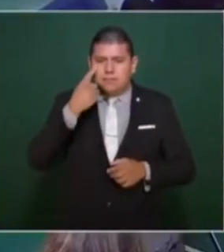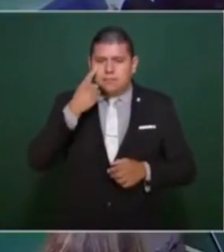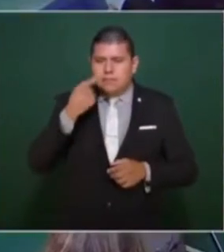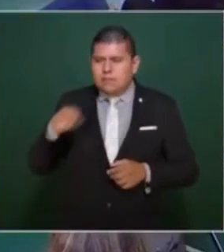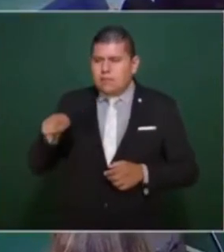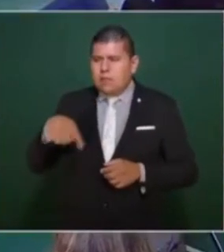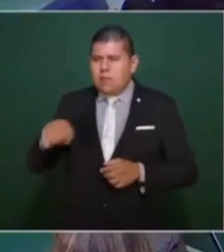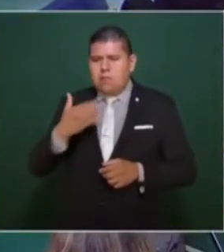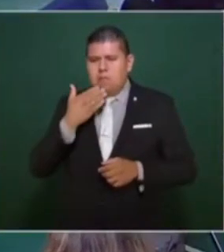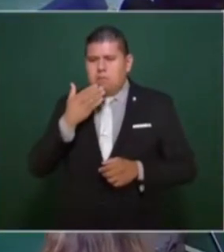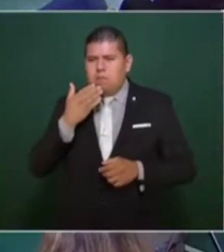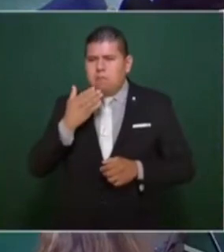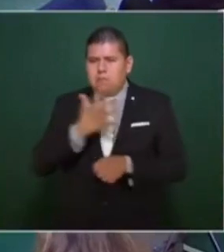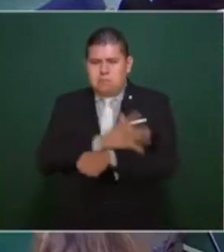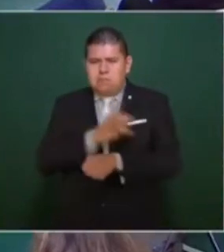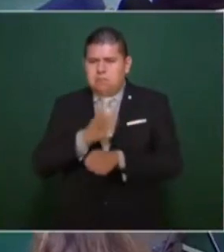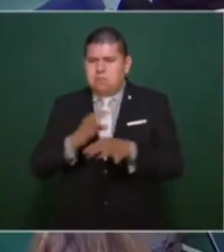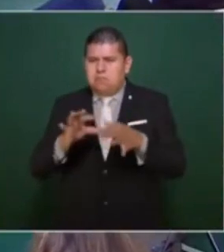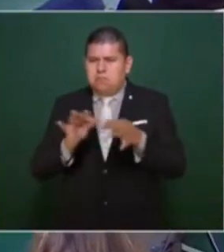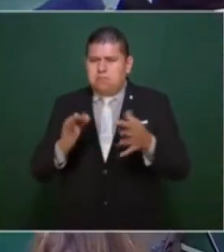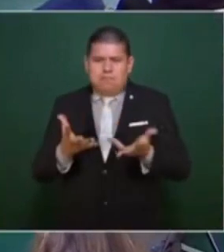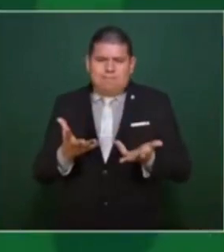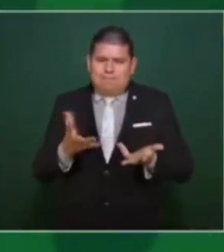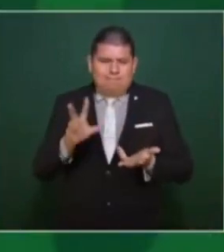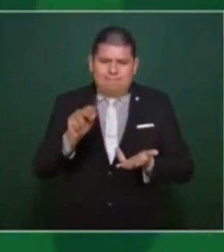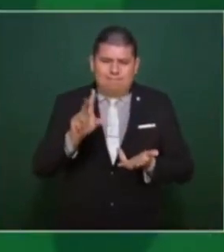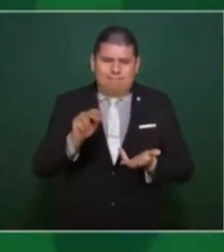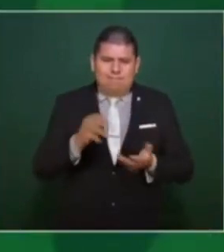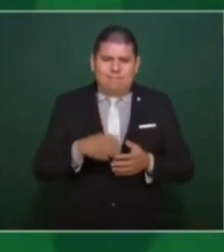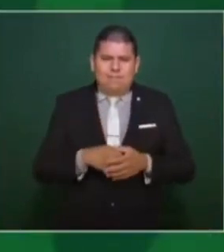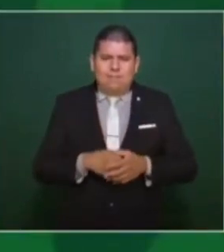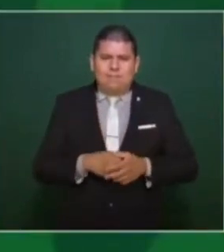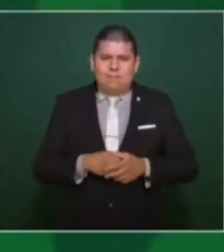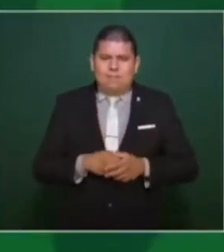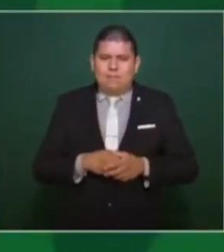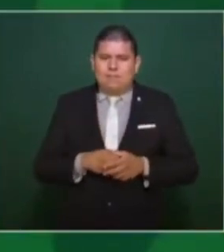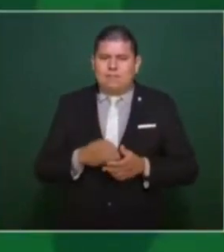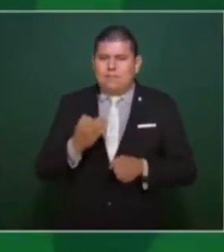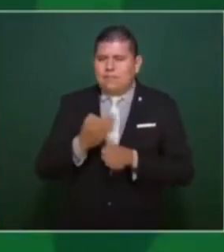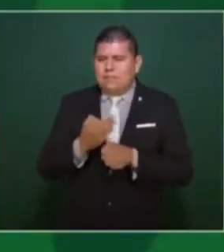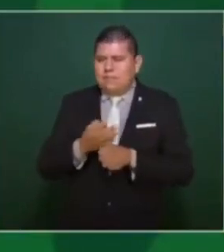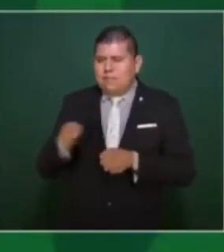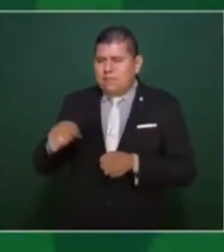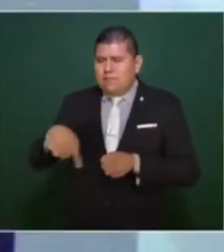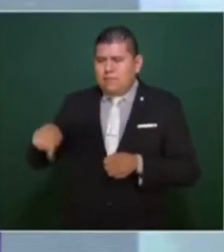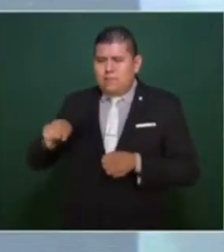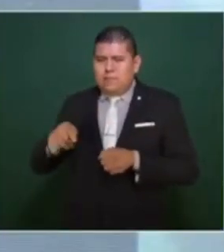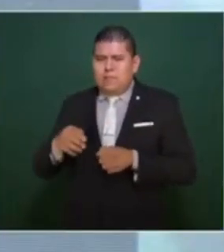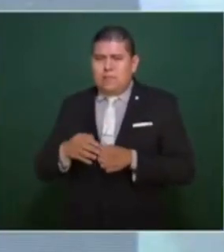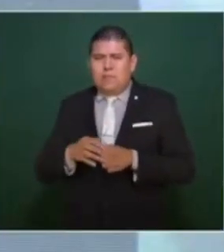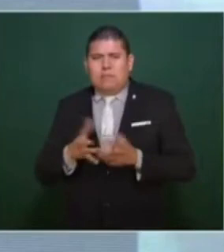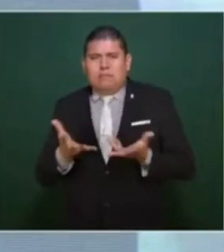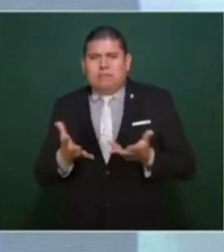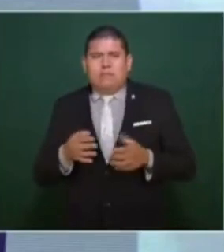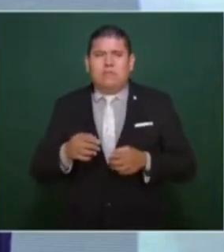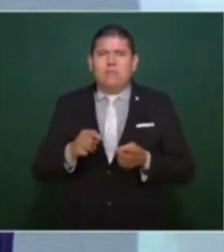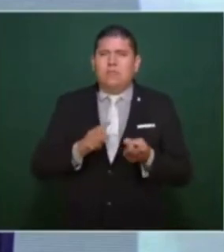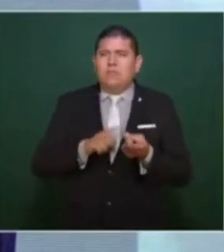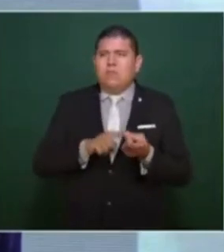margen. Como decía Juan Álvarez, esta ancheta es muy angosta, no hay ni para dónde